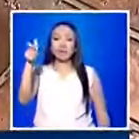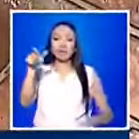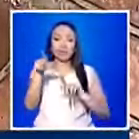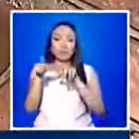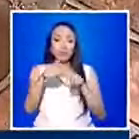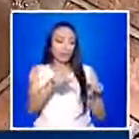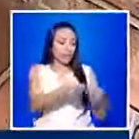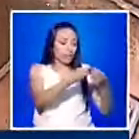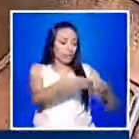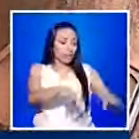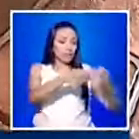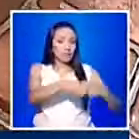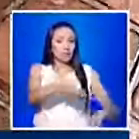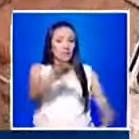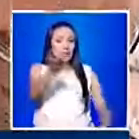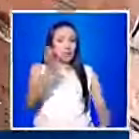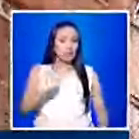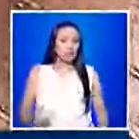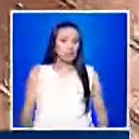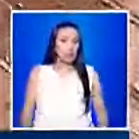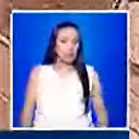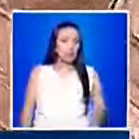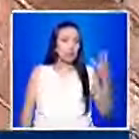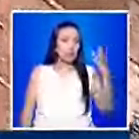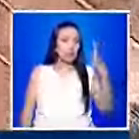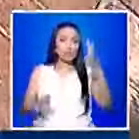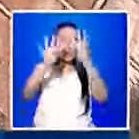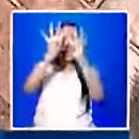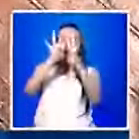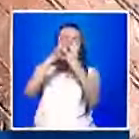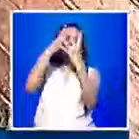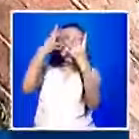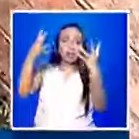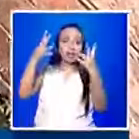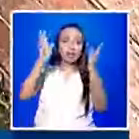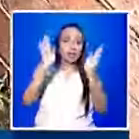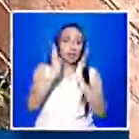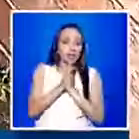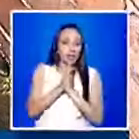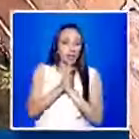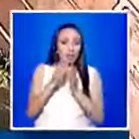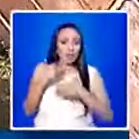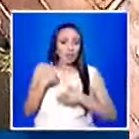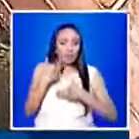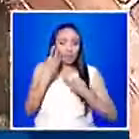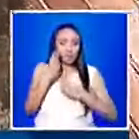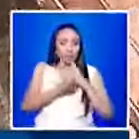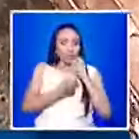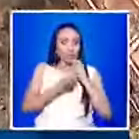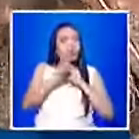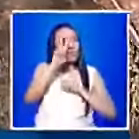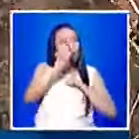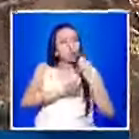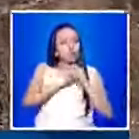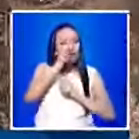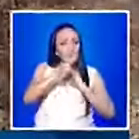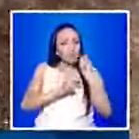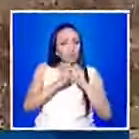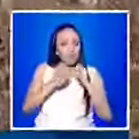aquí desperdiciando, imagínense. Y sin rejilla. Tiempos que yo vivo por aquí, 2 años o 3 años vivo